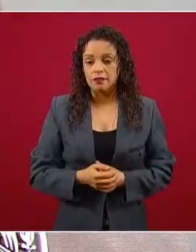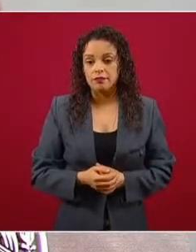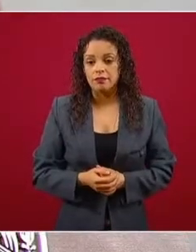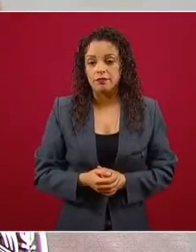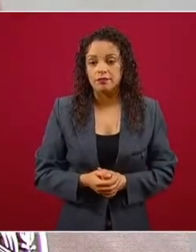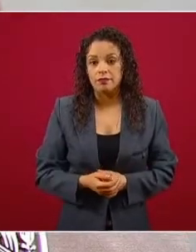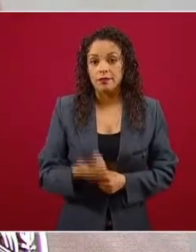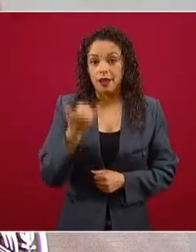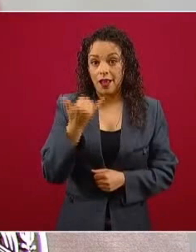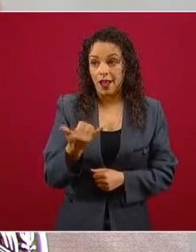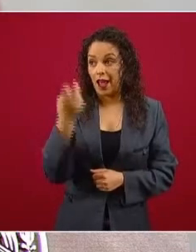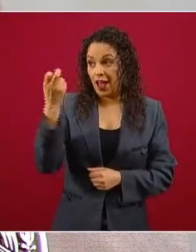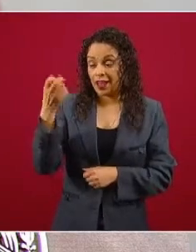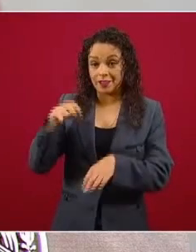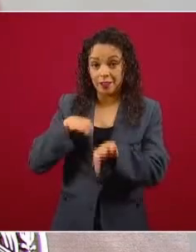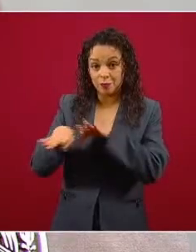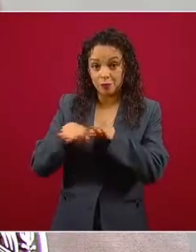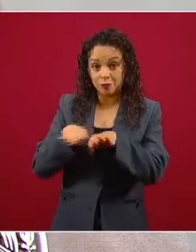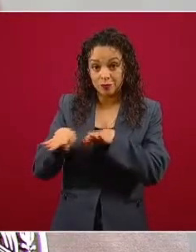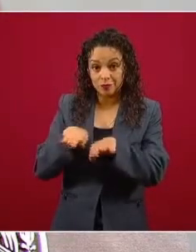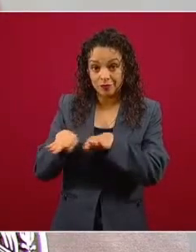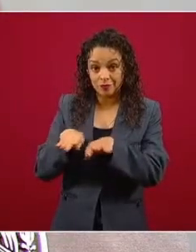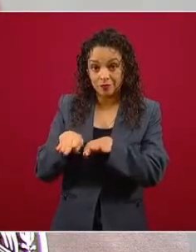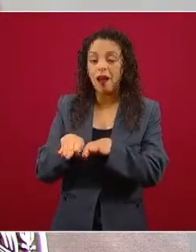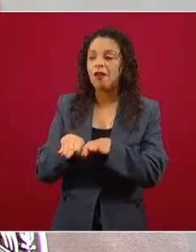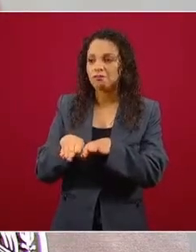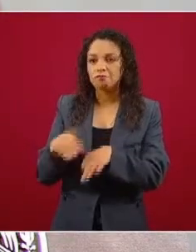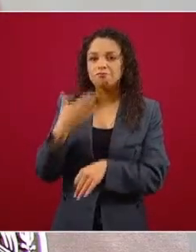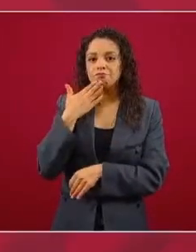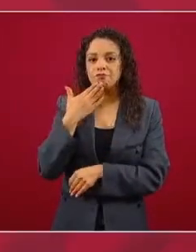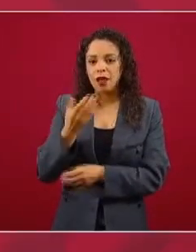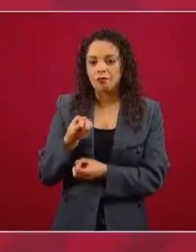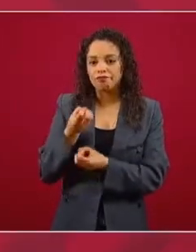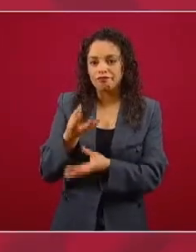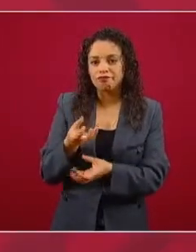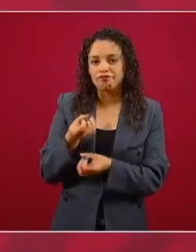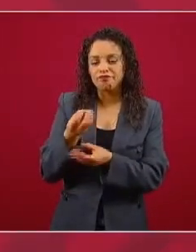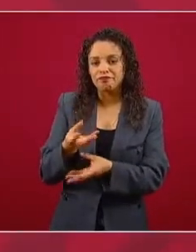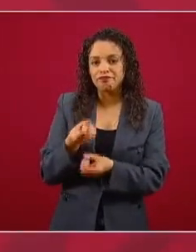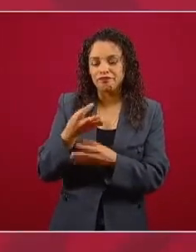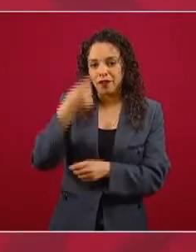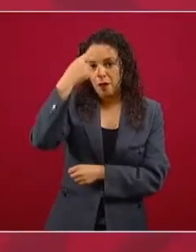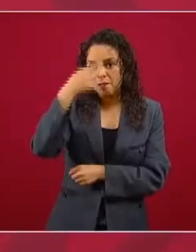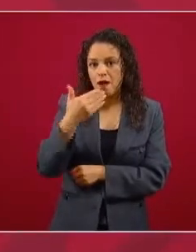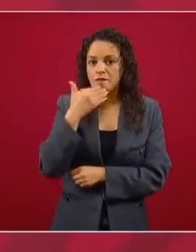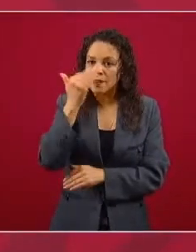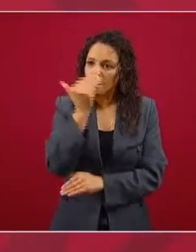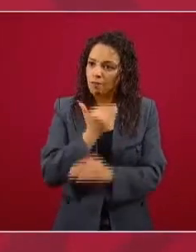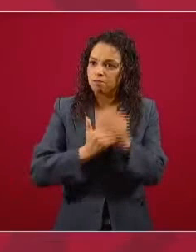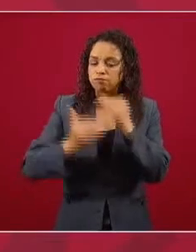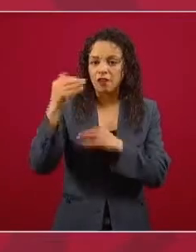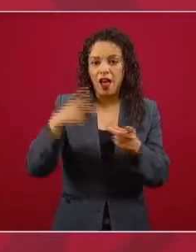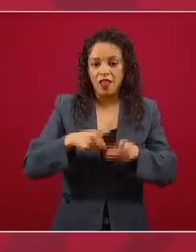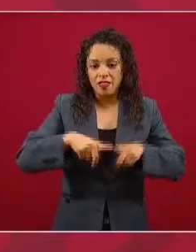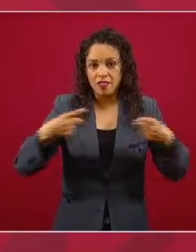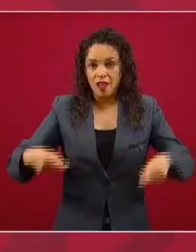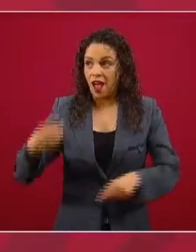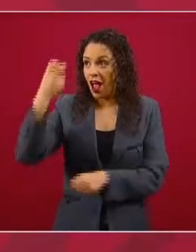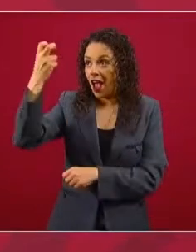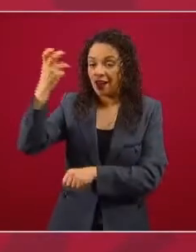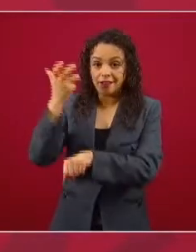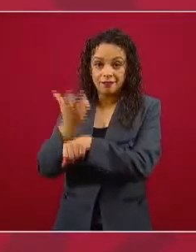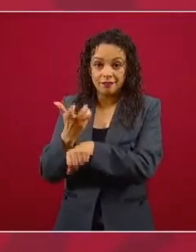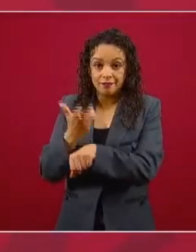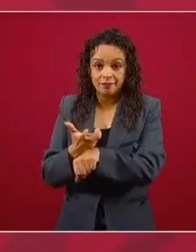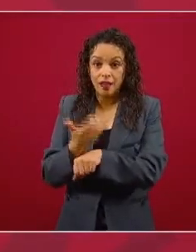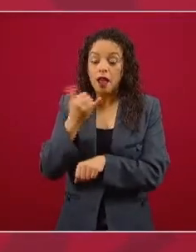aportan mucho al desarrollo de ese país y también aportan mucho al desarrollo